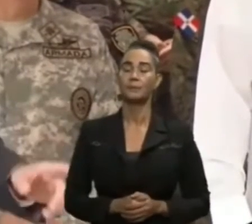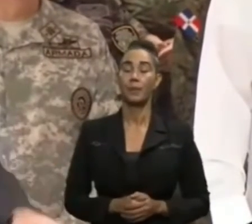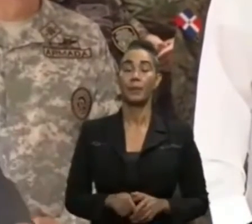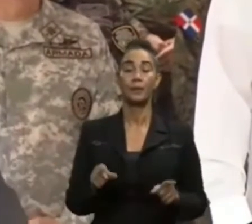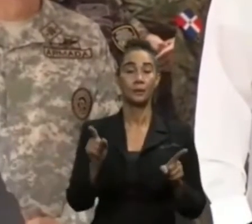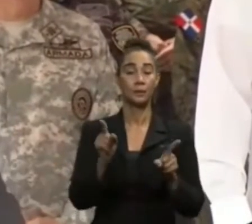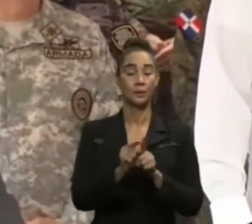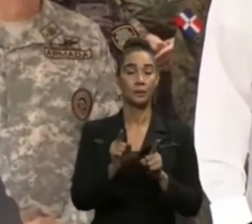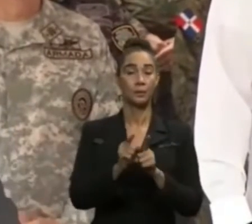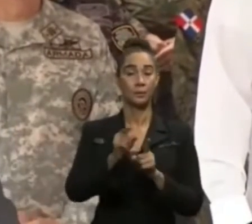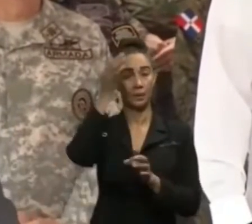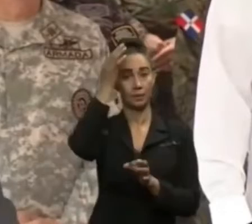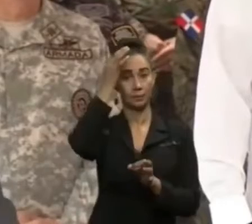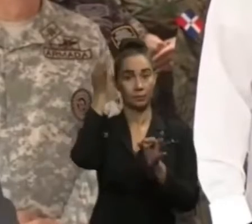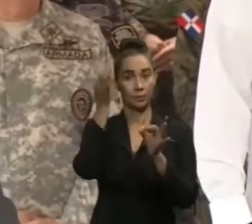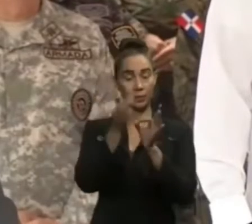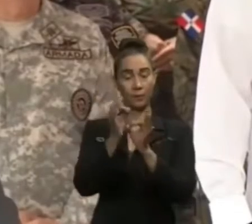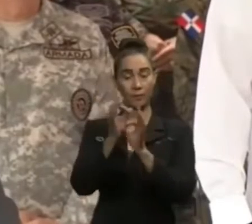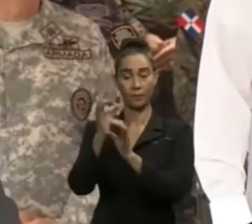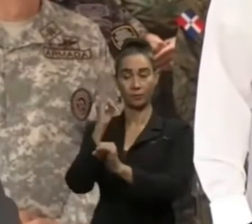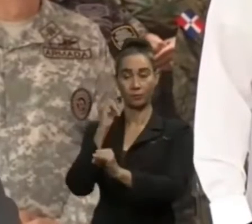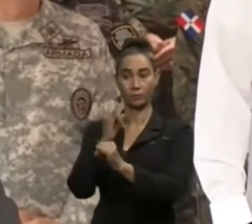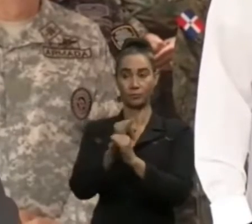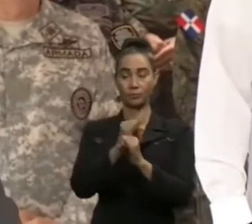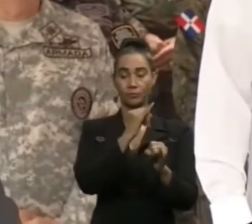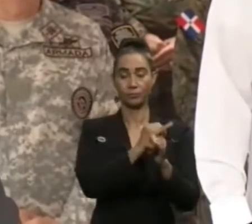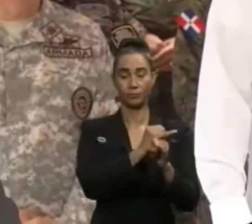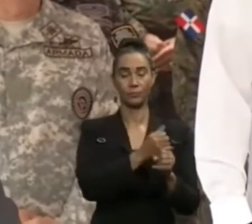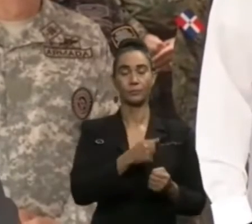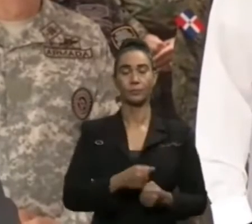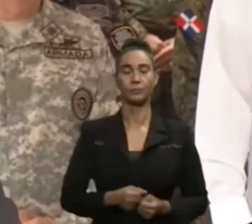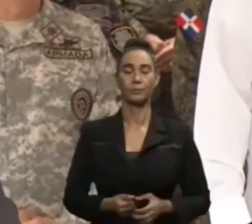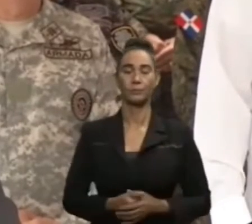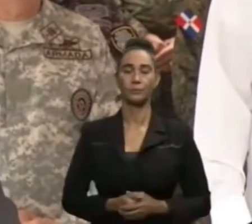fe en sus instituciones.